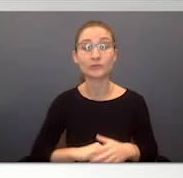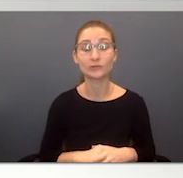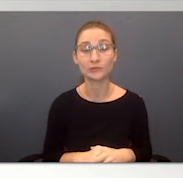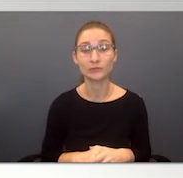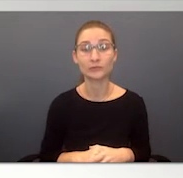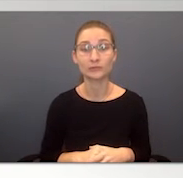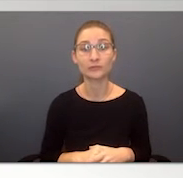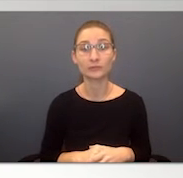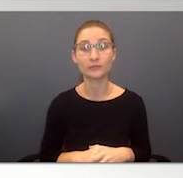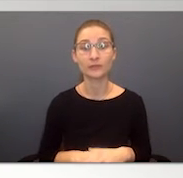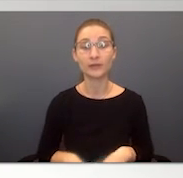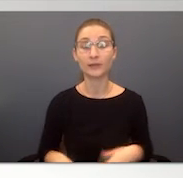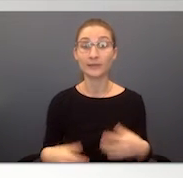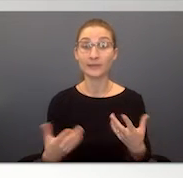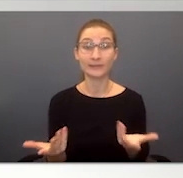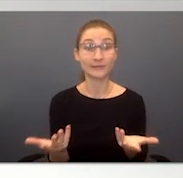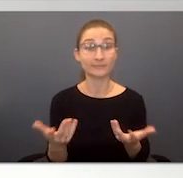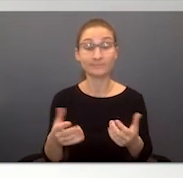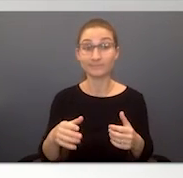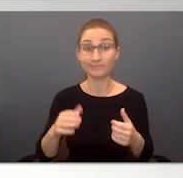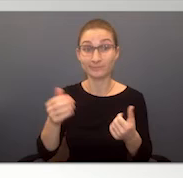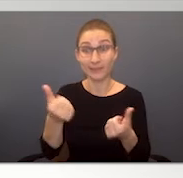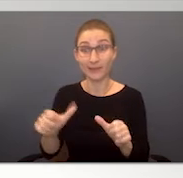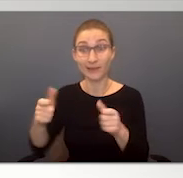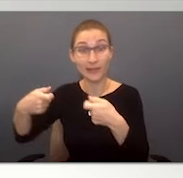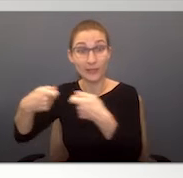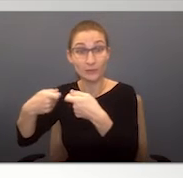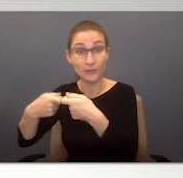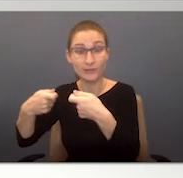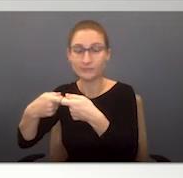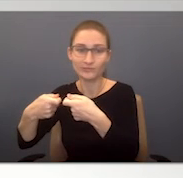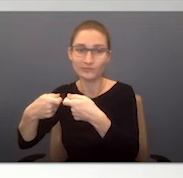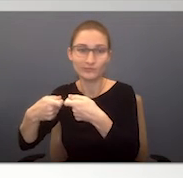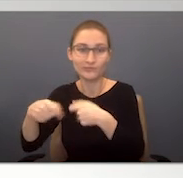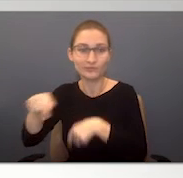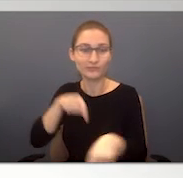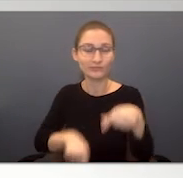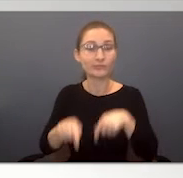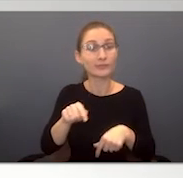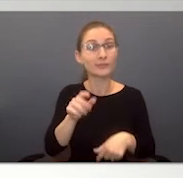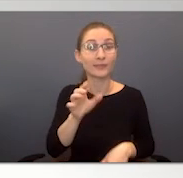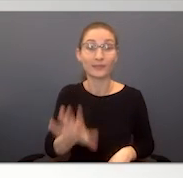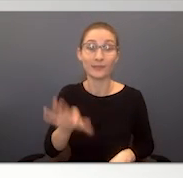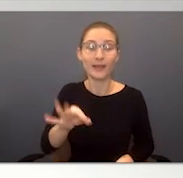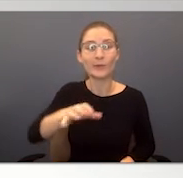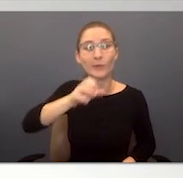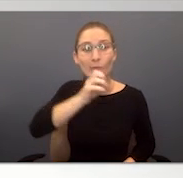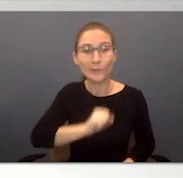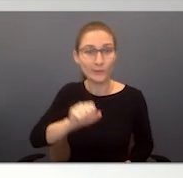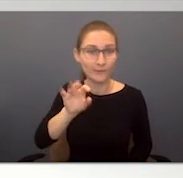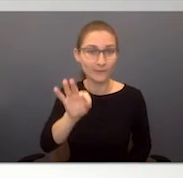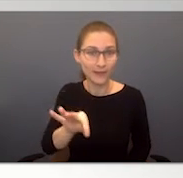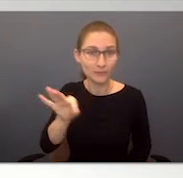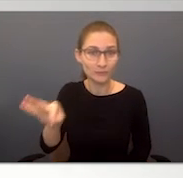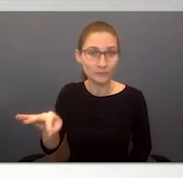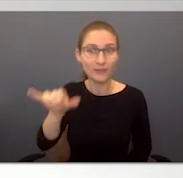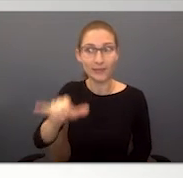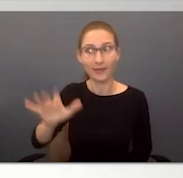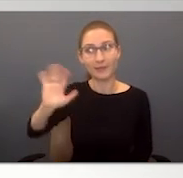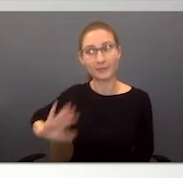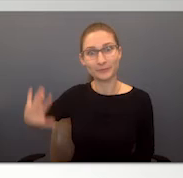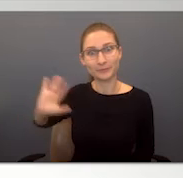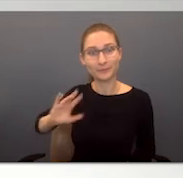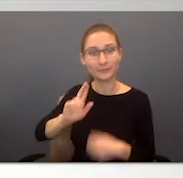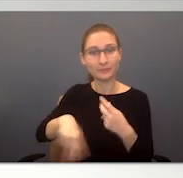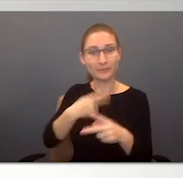entertaining yourselves. Otra vez en español, las sábanas, comidas enlatadas, libros y rompecabezas,